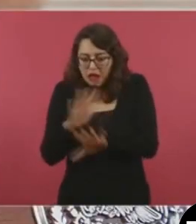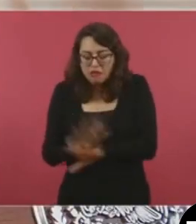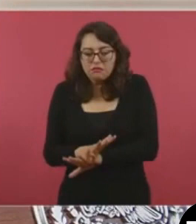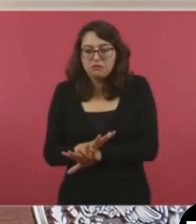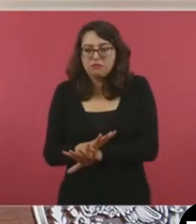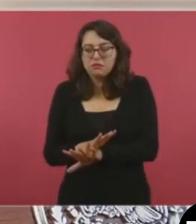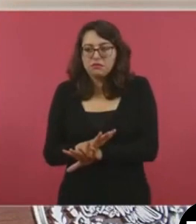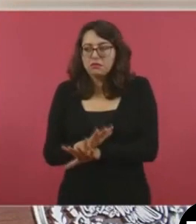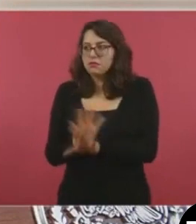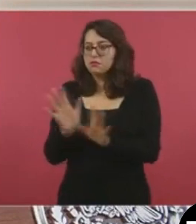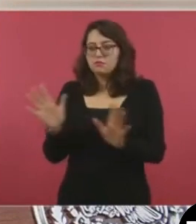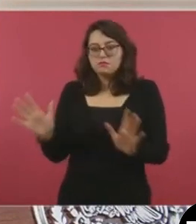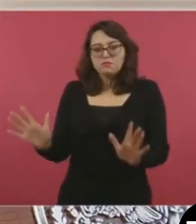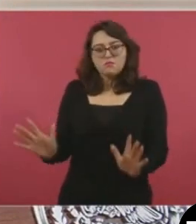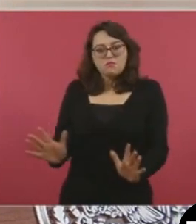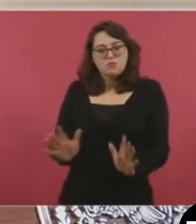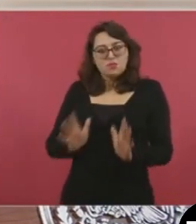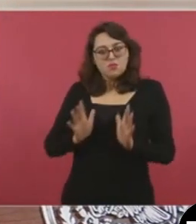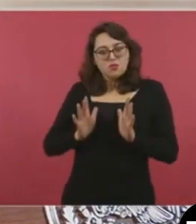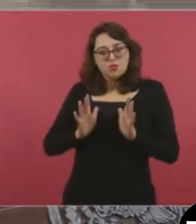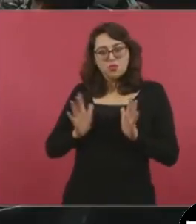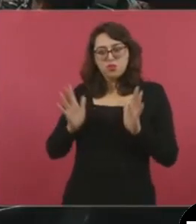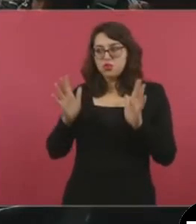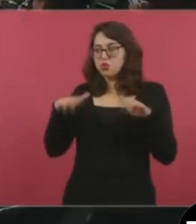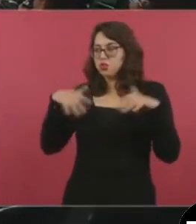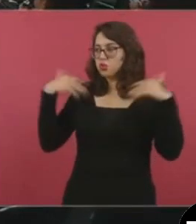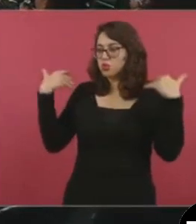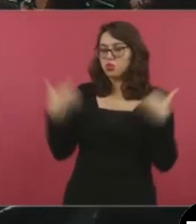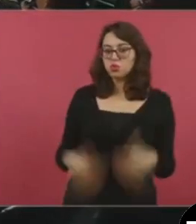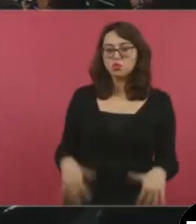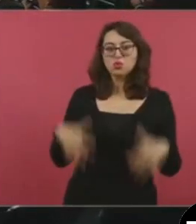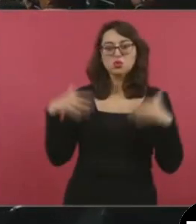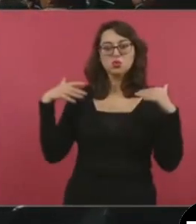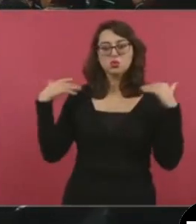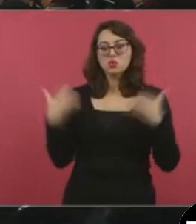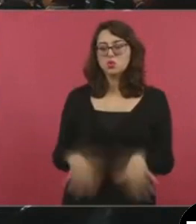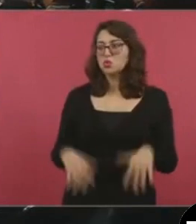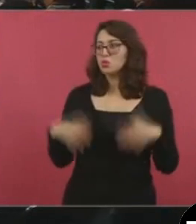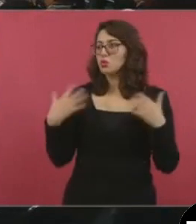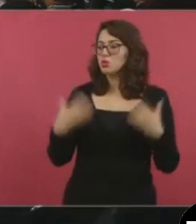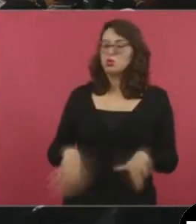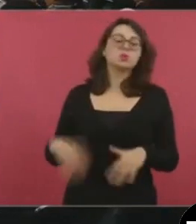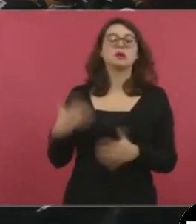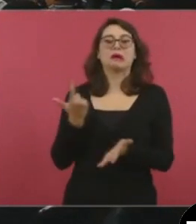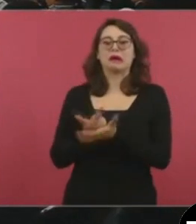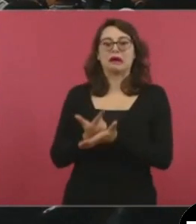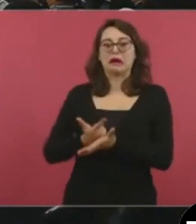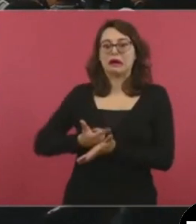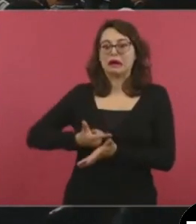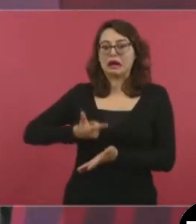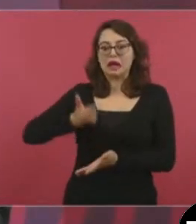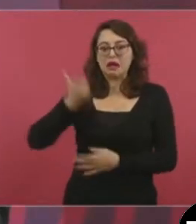Imagínense qué clase de jueces,